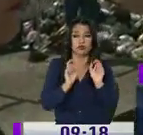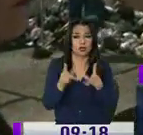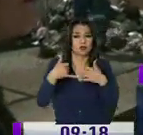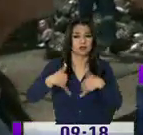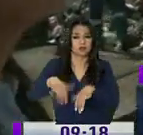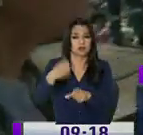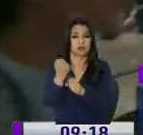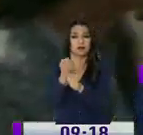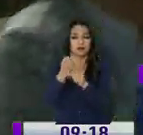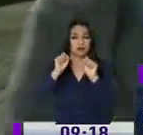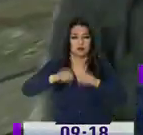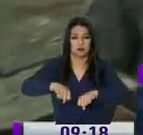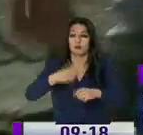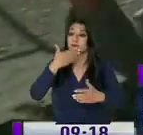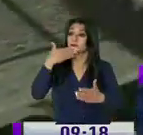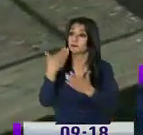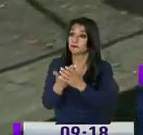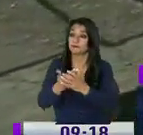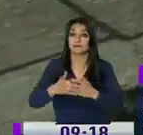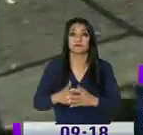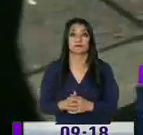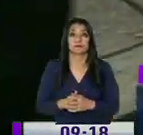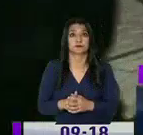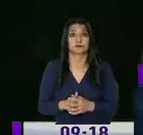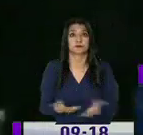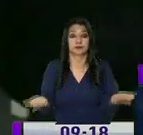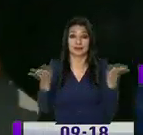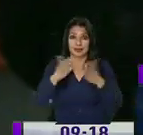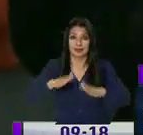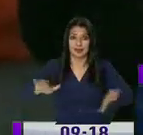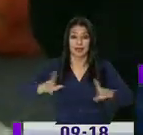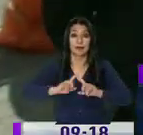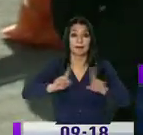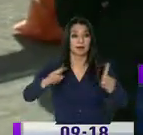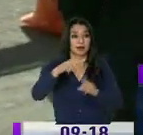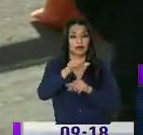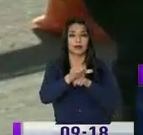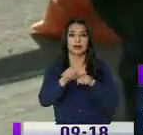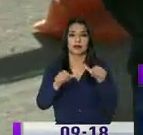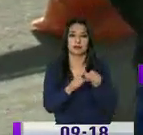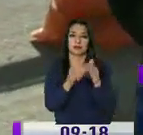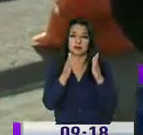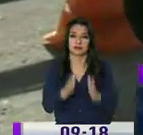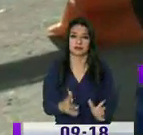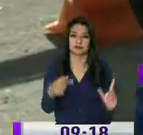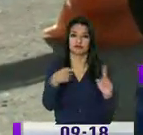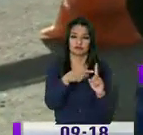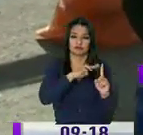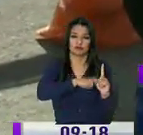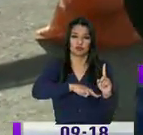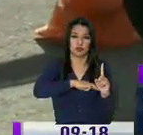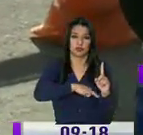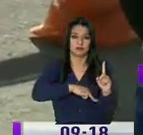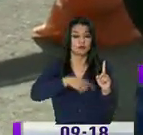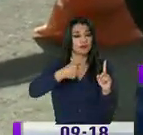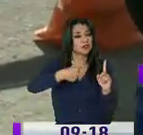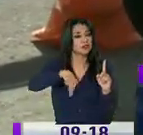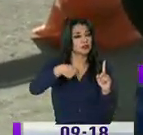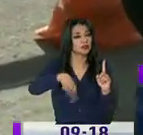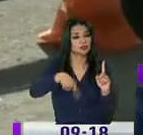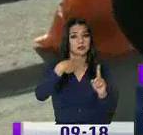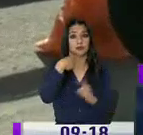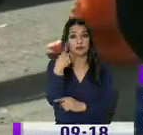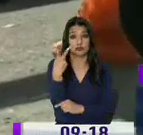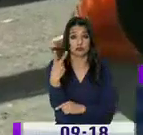con ese trabajo. Muchas gracias. Bueno, y vamos a concluir la información también con la administradora zonal de Quitumbe, puesto que usted me enseñaba que aquí hay dos